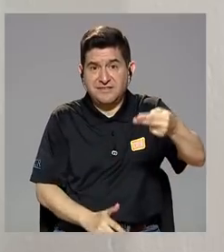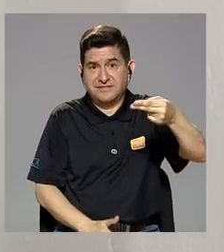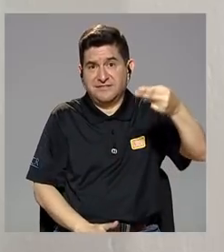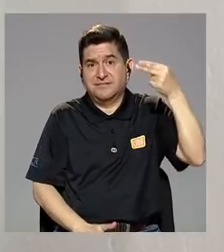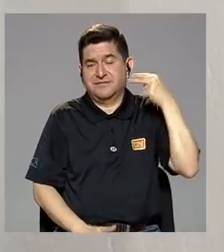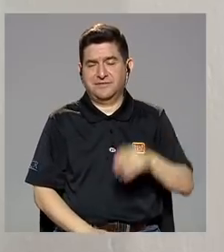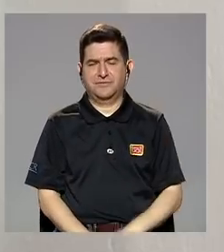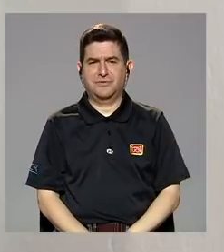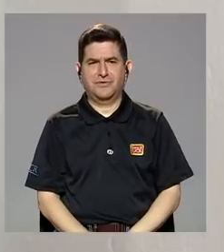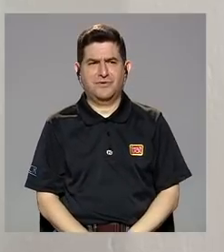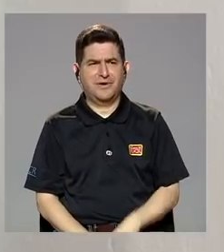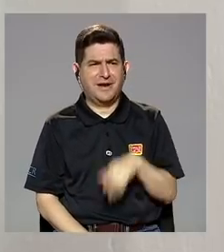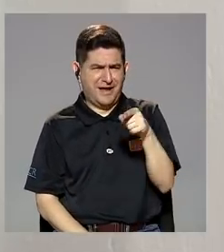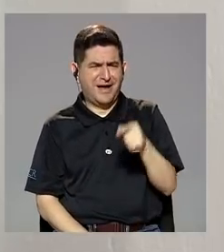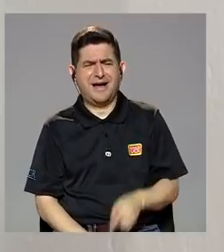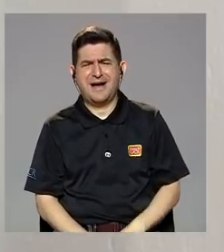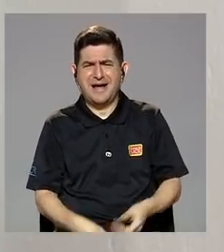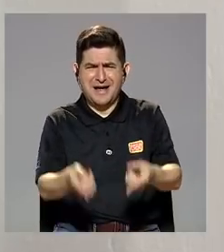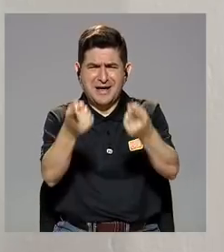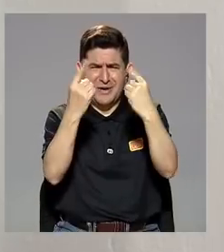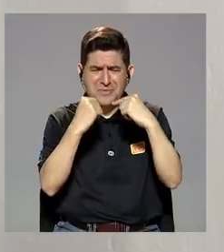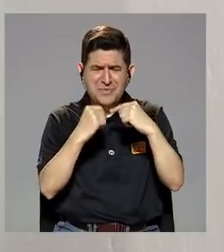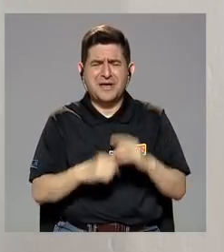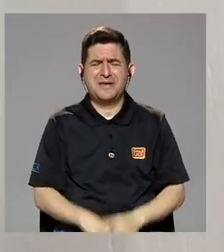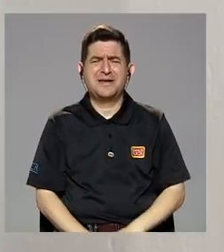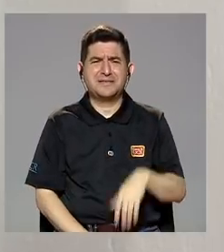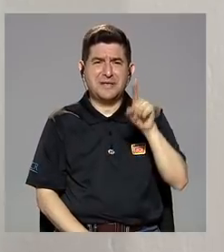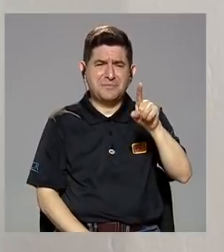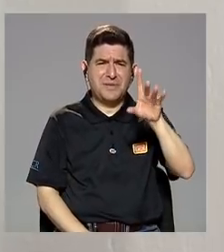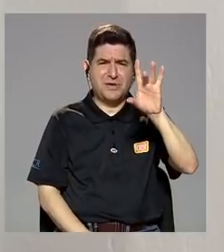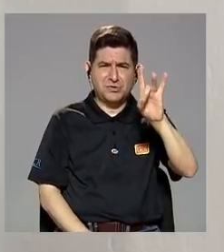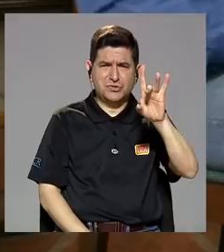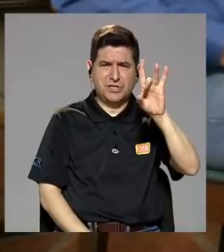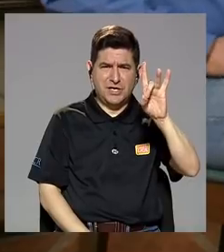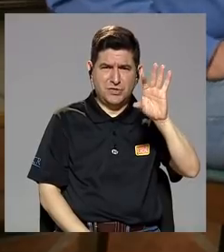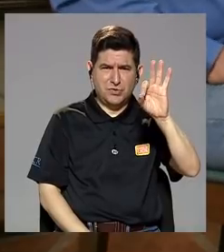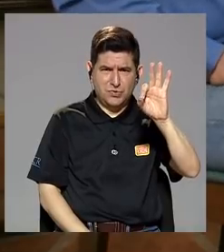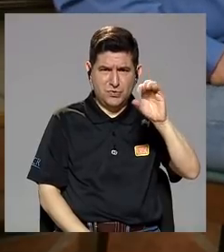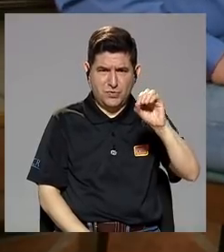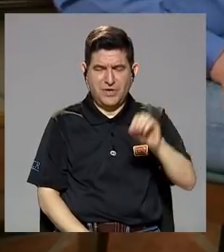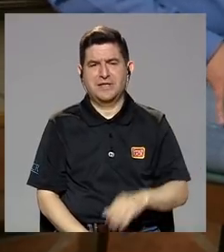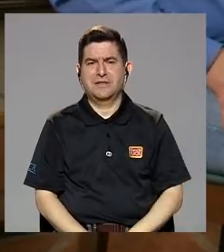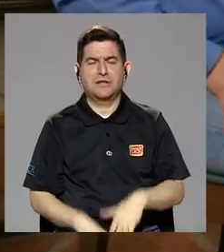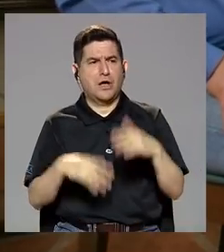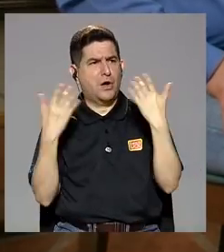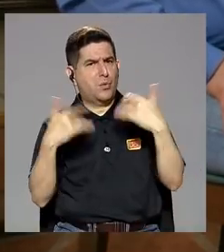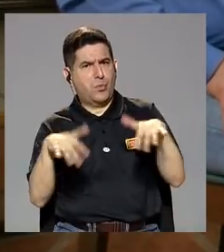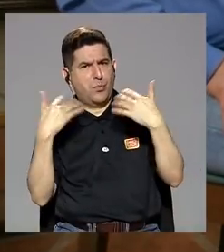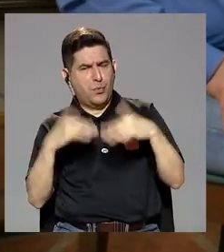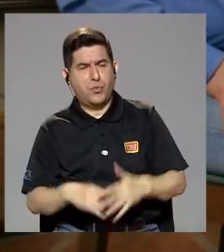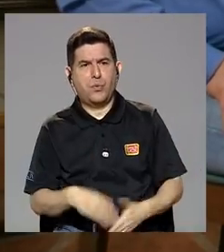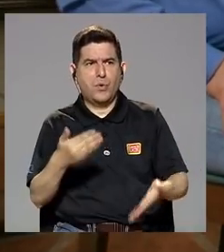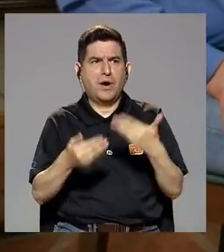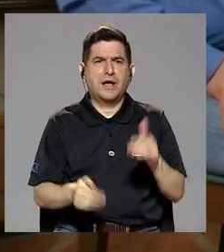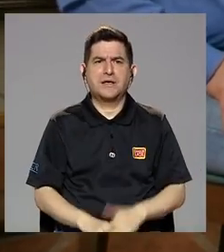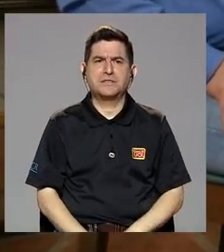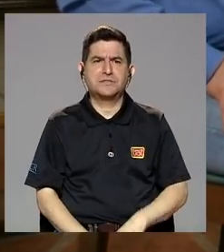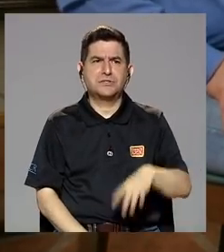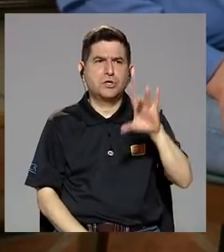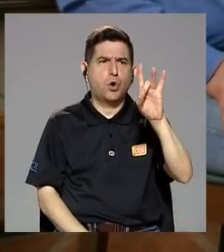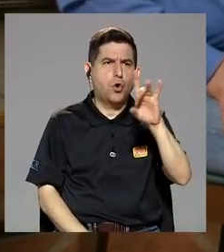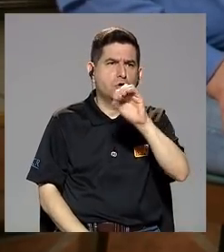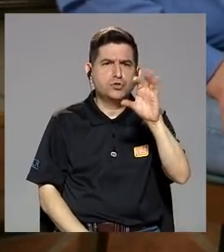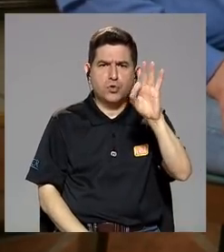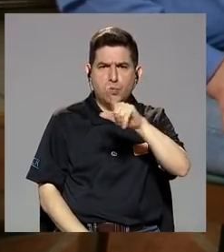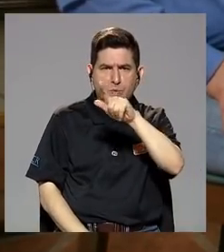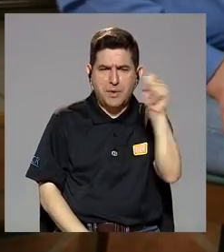historia nuevo que eso de venir se embarcó en italia el año 1890 es cosa seria en el casi ocho meses nueve meses de